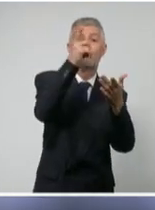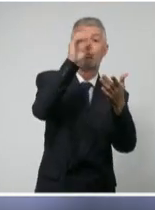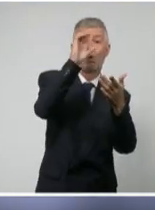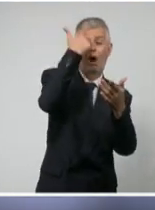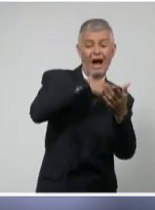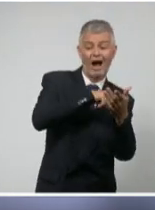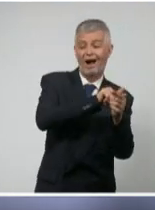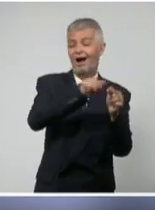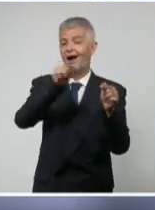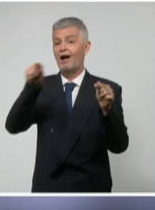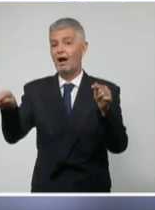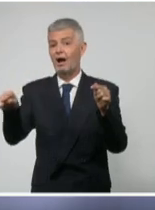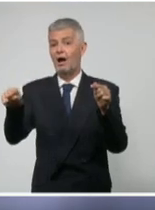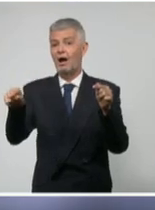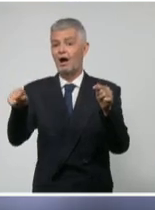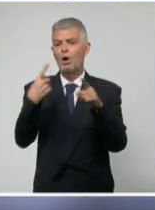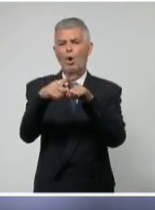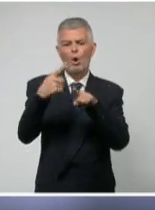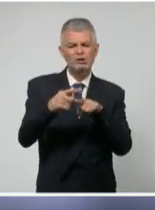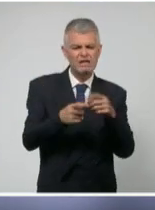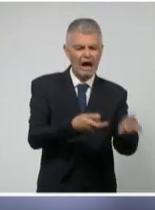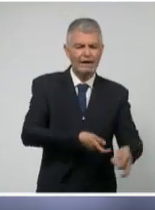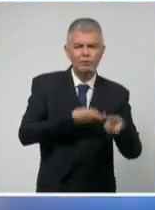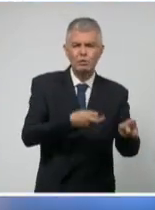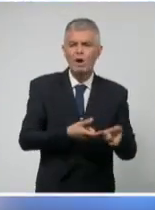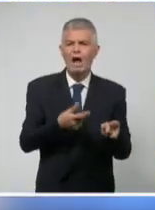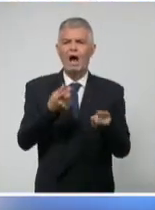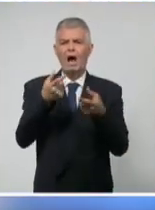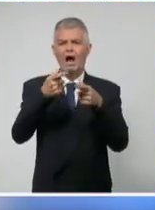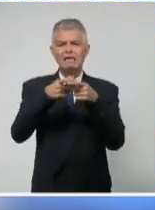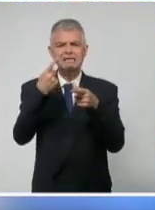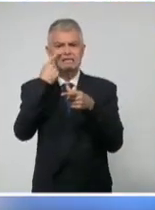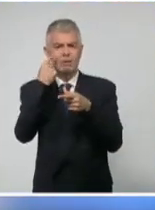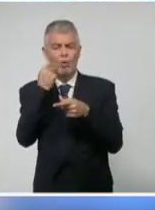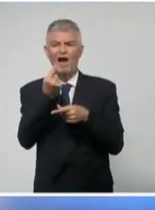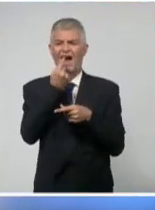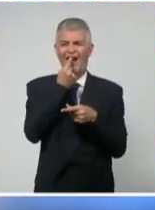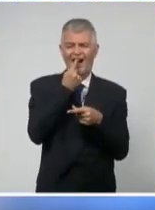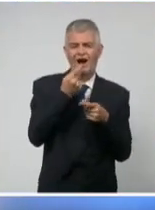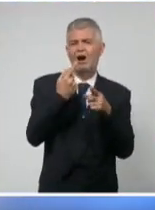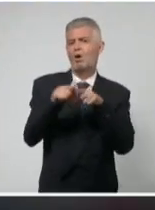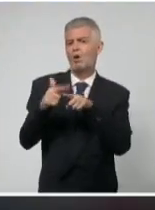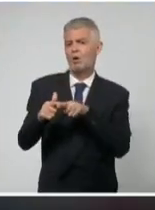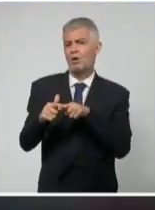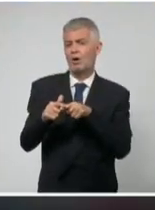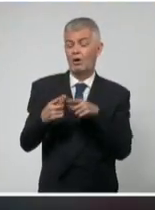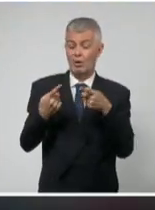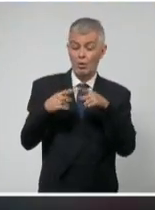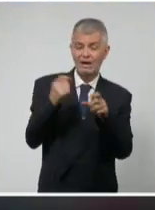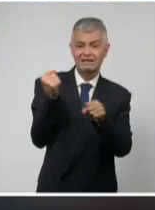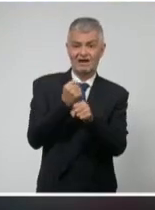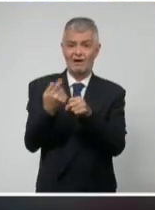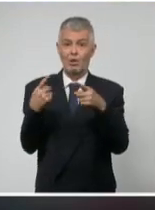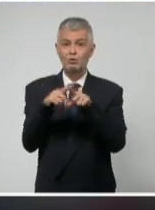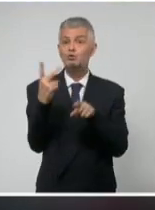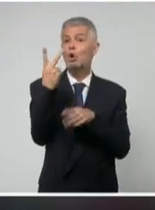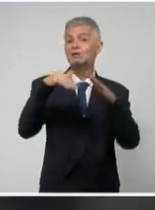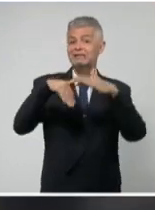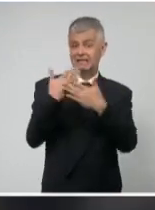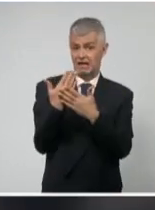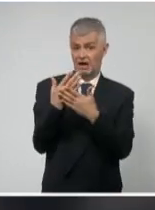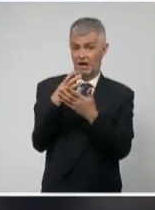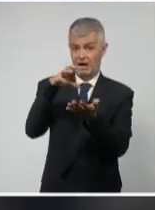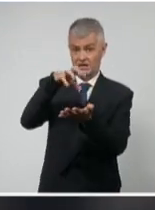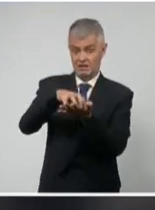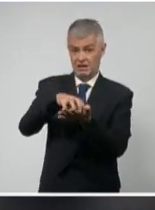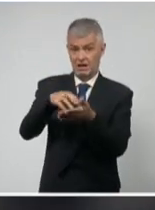mercancía, como un producto del agro, como el ajo, la cebolla. Fruto de la acción conjunta, en solo dos días, la estación municipal